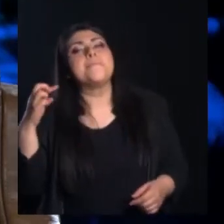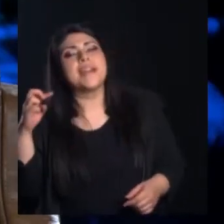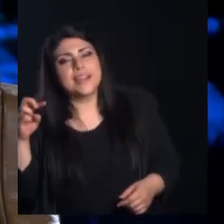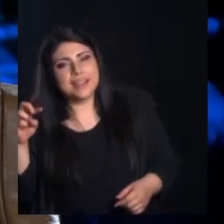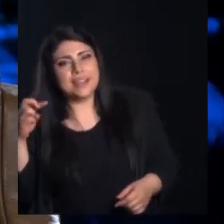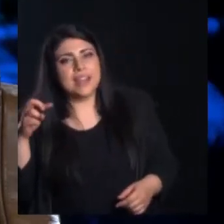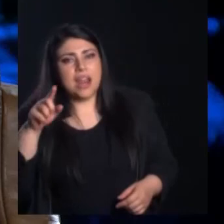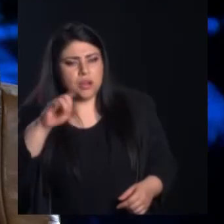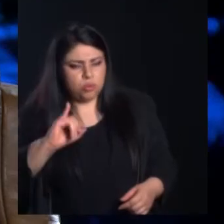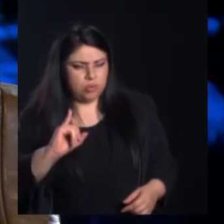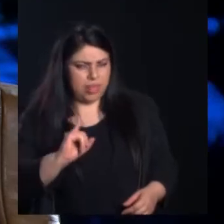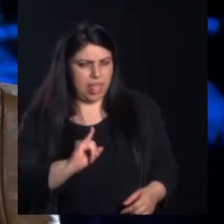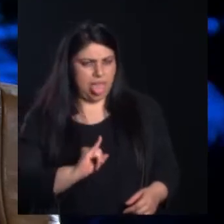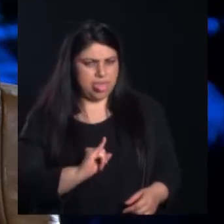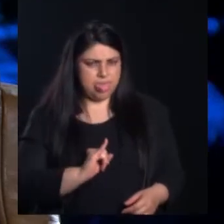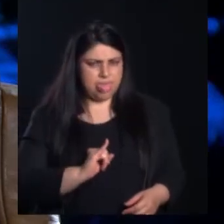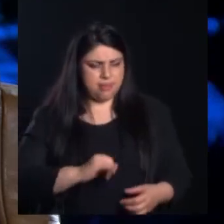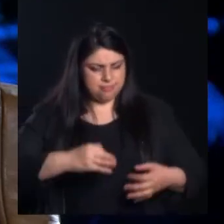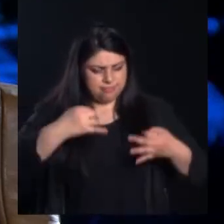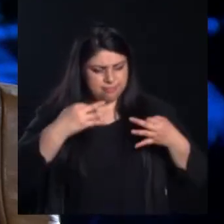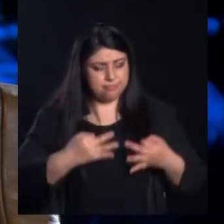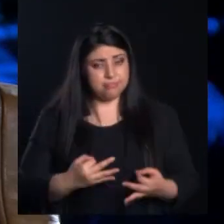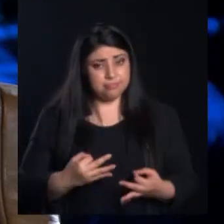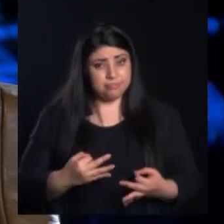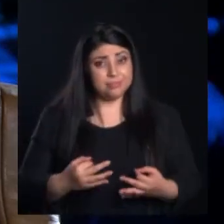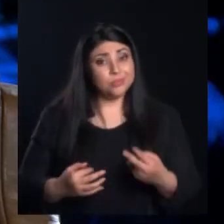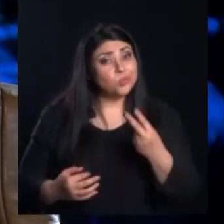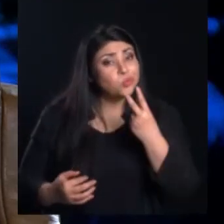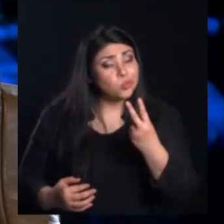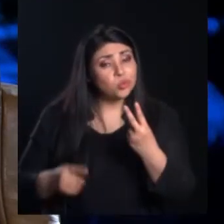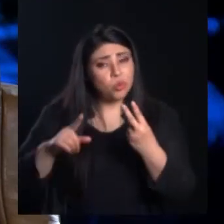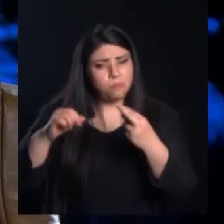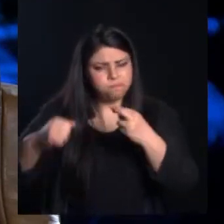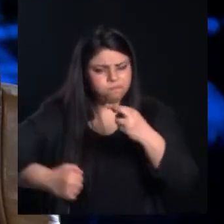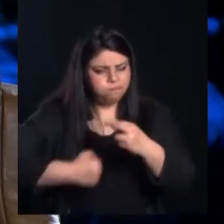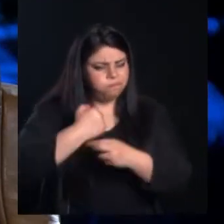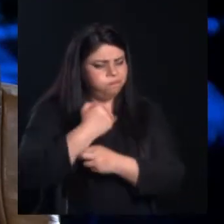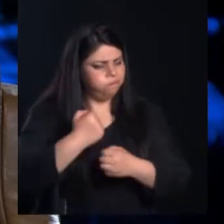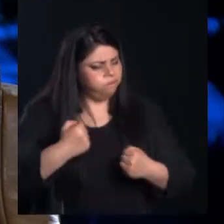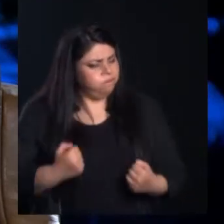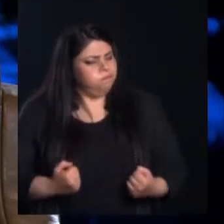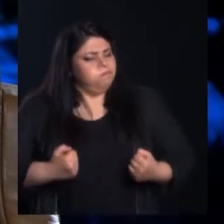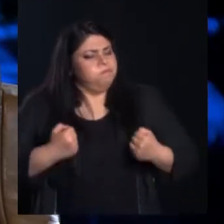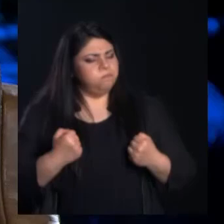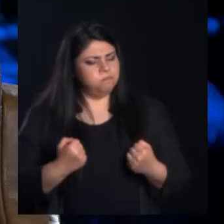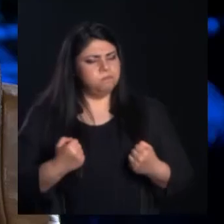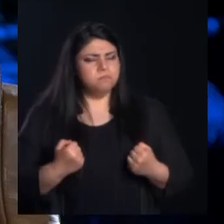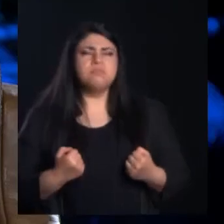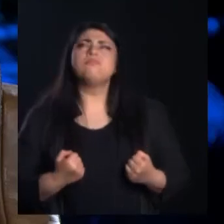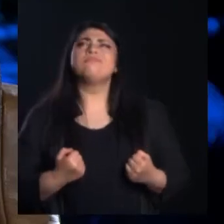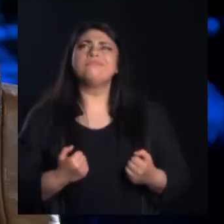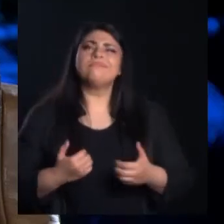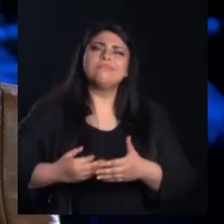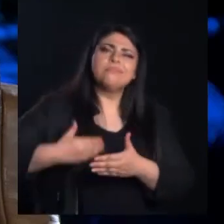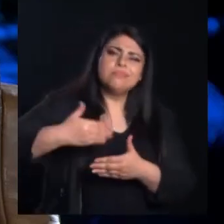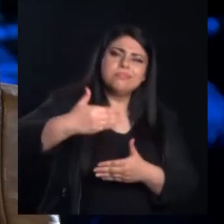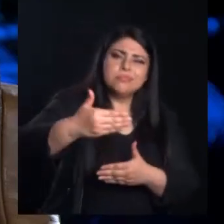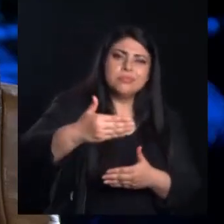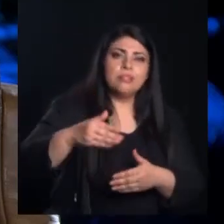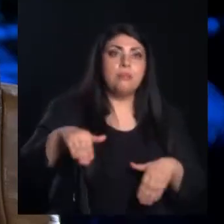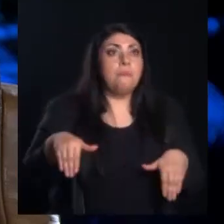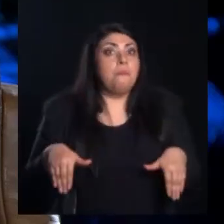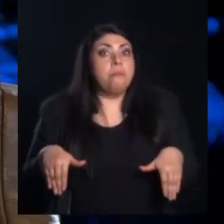tu identidad número 2 para empoderar te a lo que vas a vivir no te quedes sentado